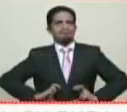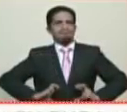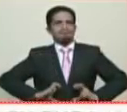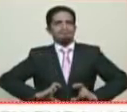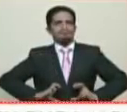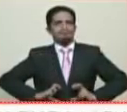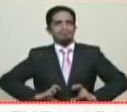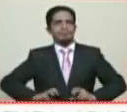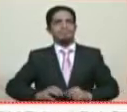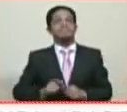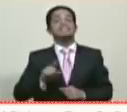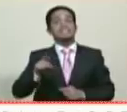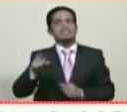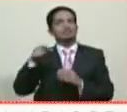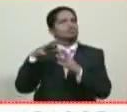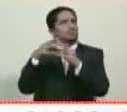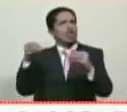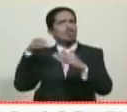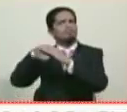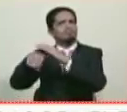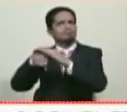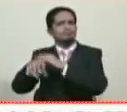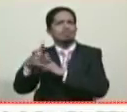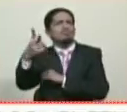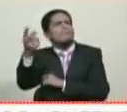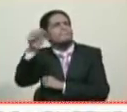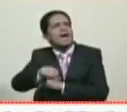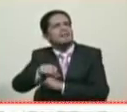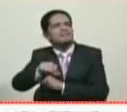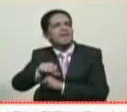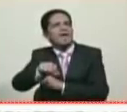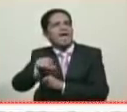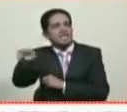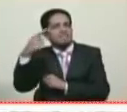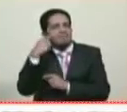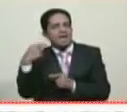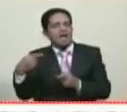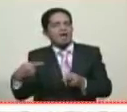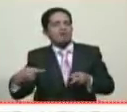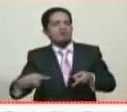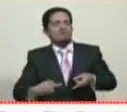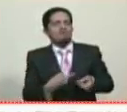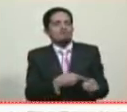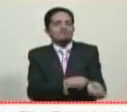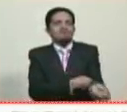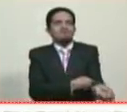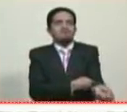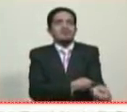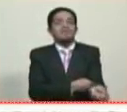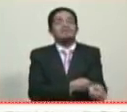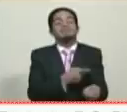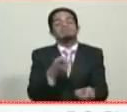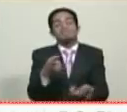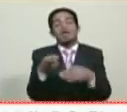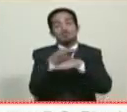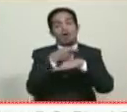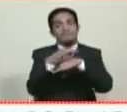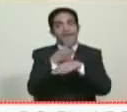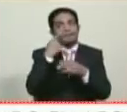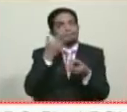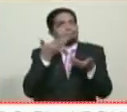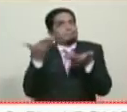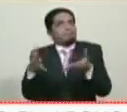bimensualmente el material por 2 meses, y que todos sabemos que el Estado es el proveedor del material de